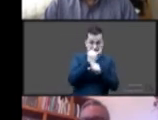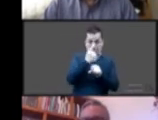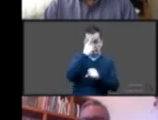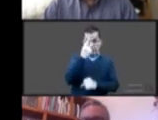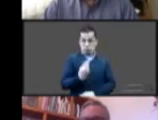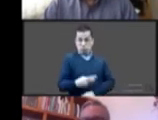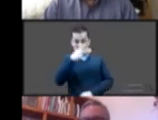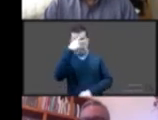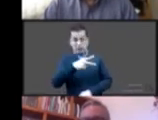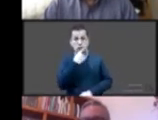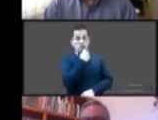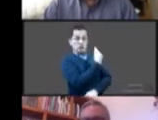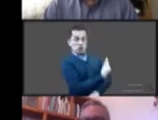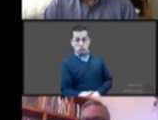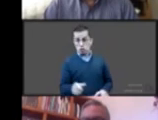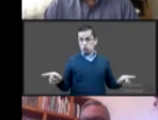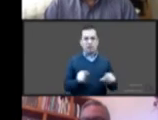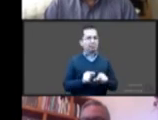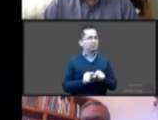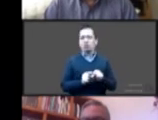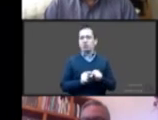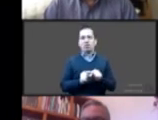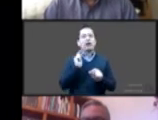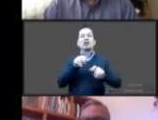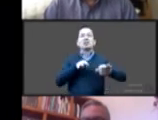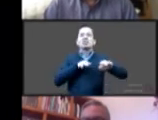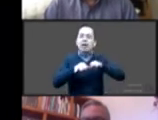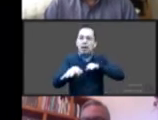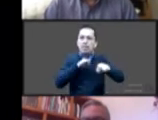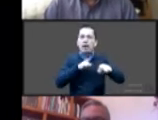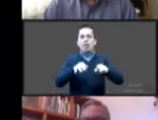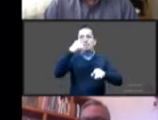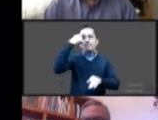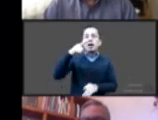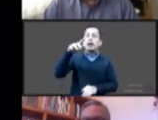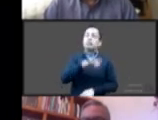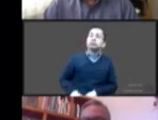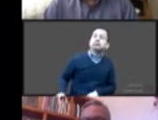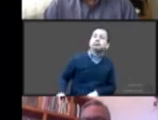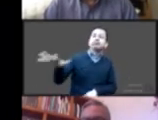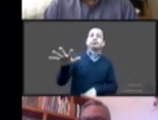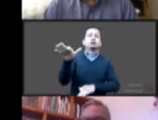un trabajo que se hace para proteger en general a la niñez del mundo, porque no